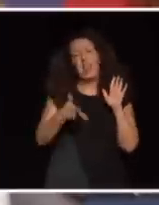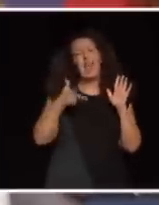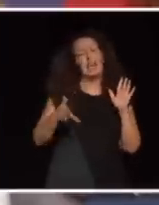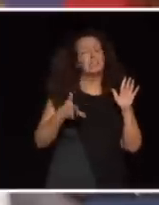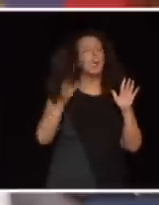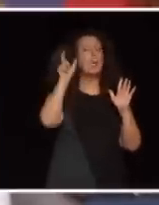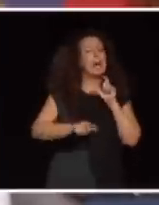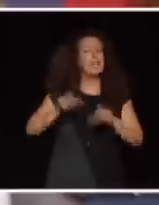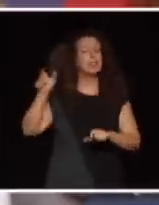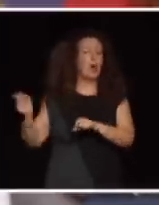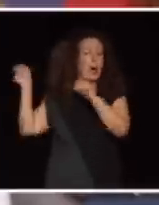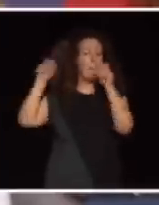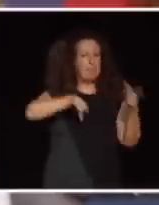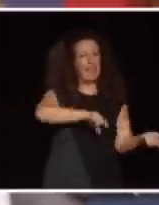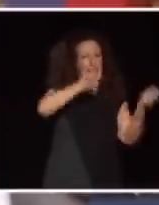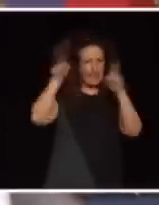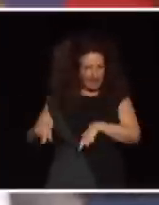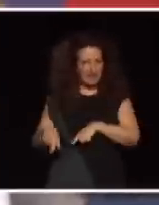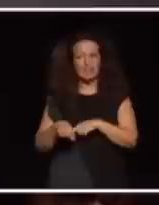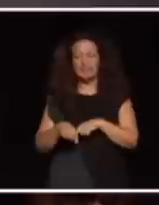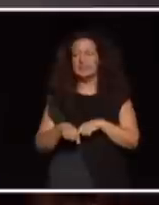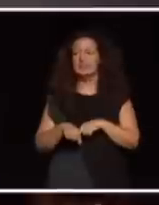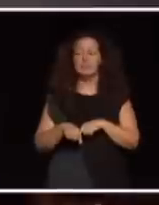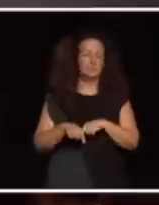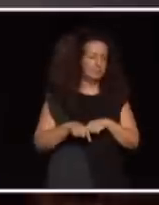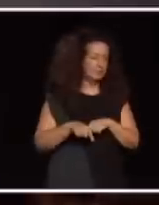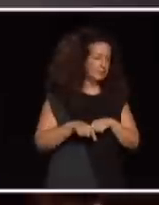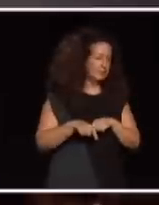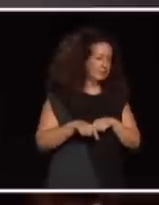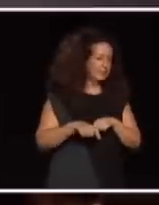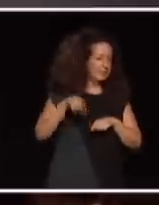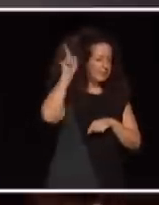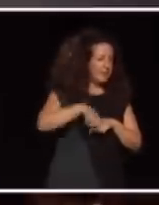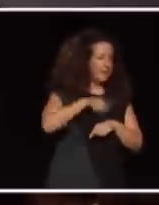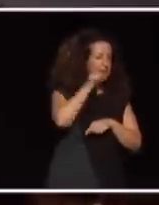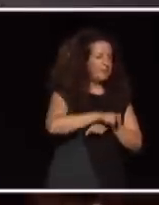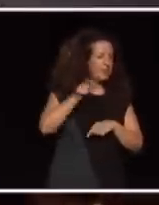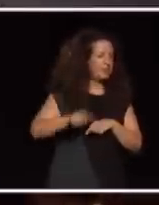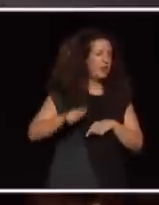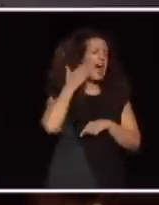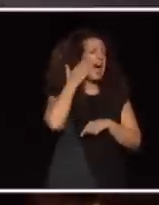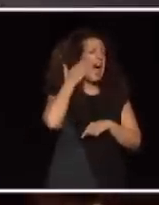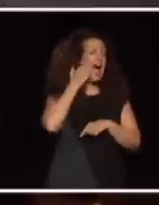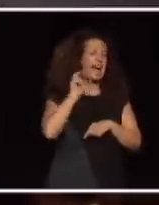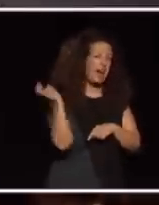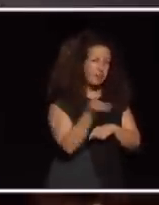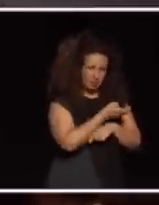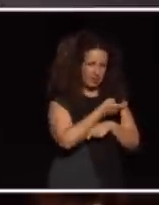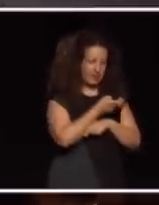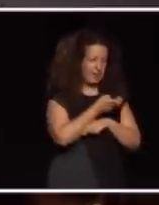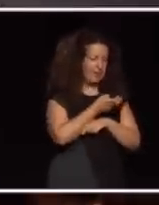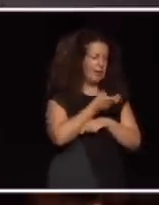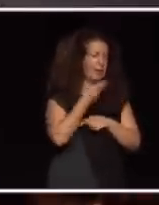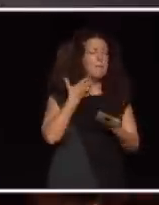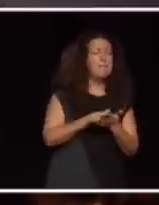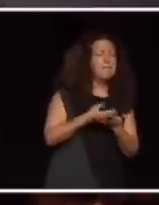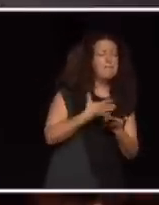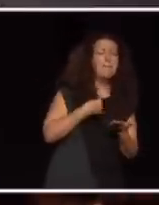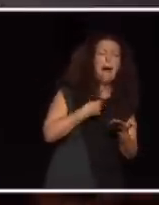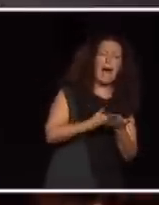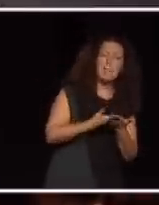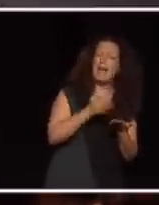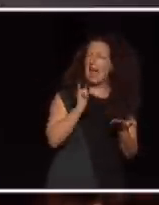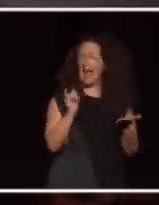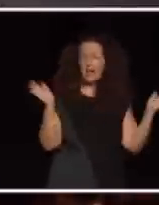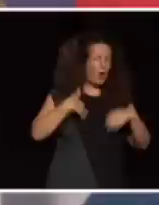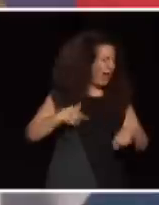migrantes y también de las personas racializadas, tengan o no tengan papeles. Con